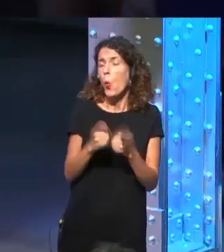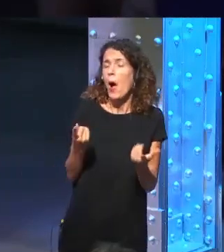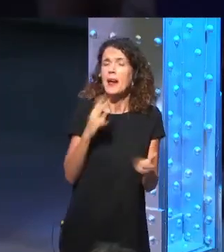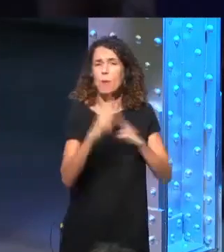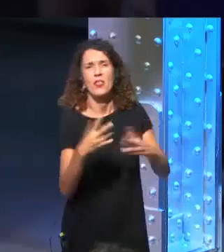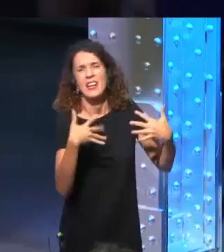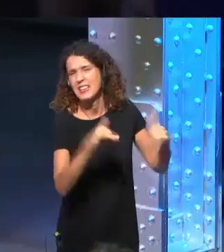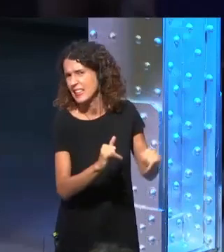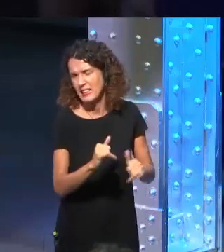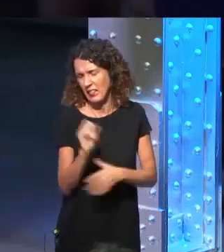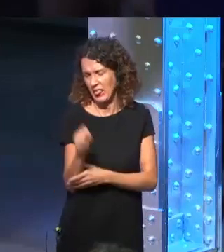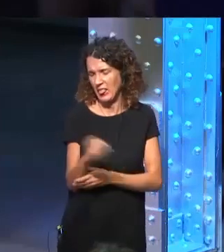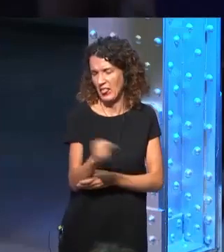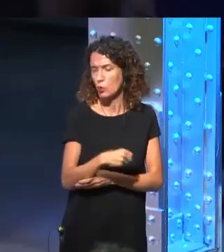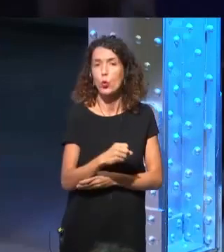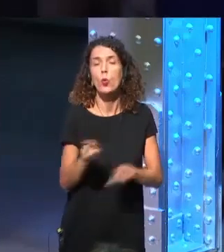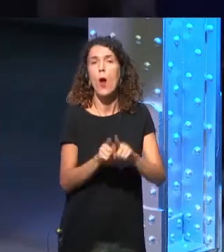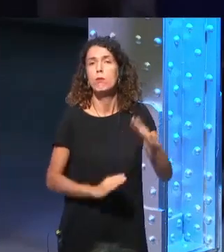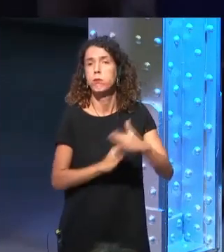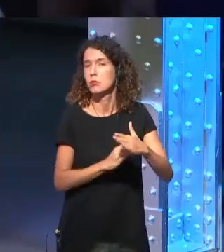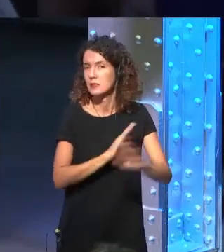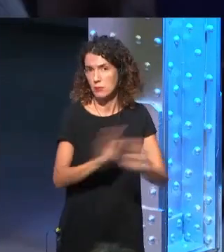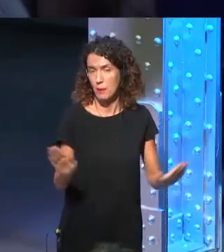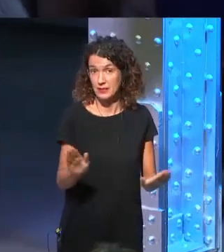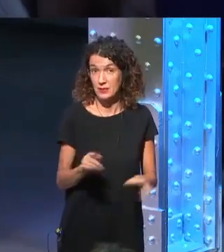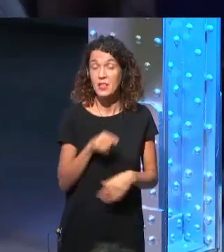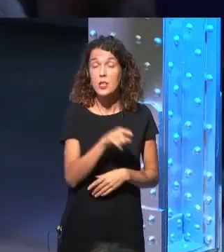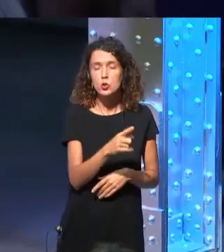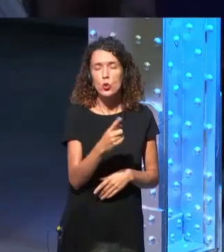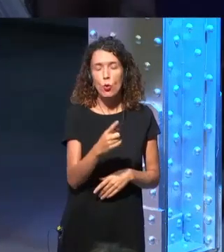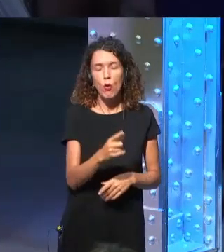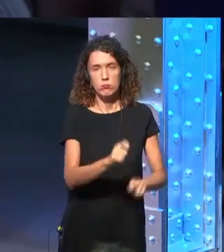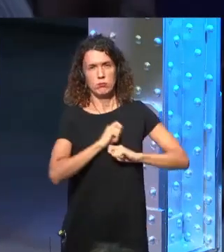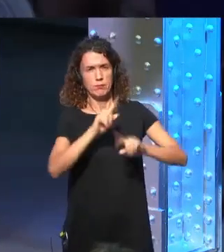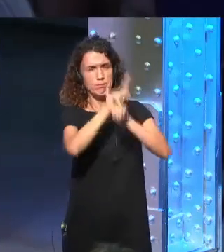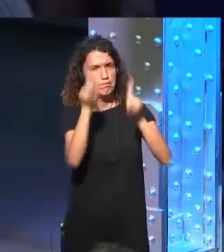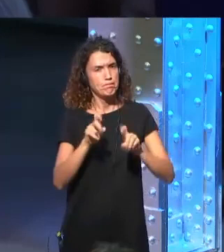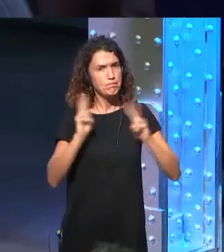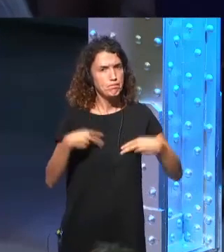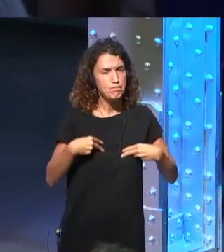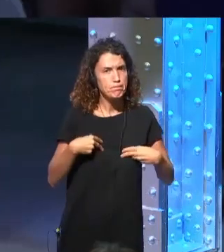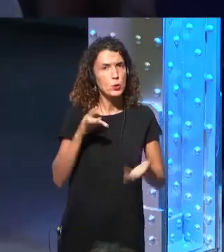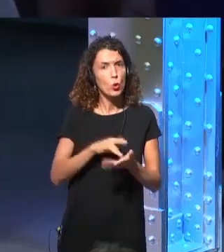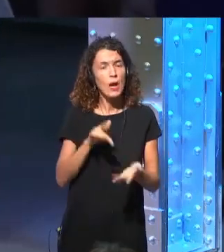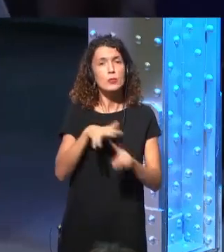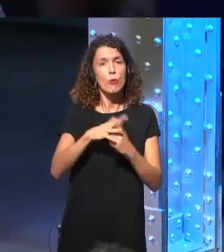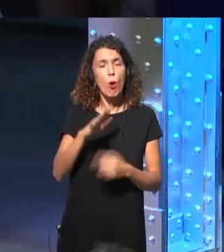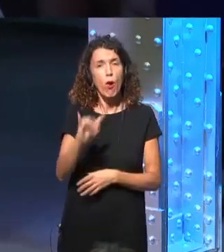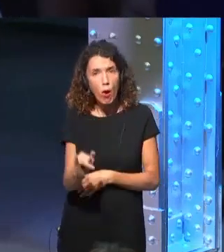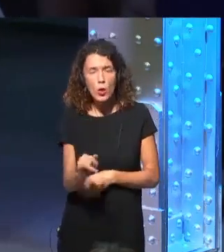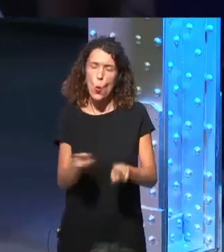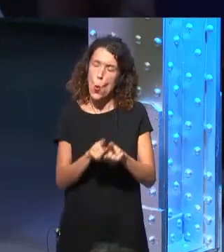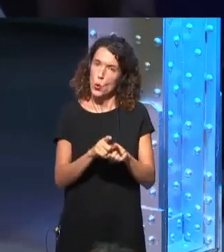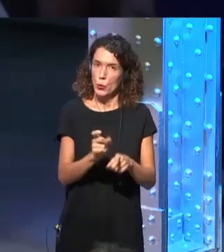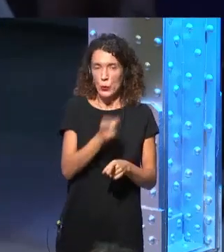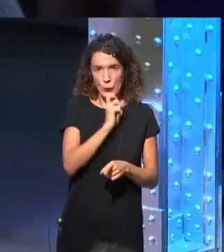contestes y simplemente bloquéalos. Y esto siempre me lleva a mí a pensar, así que cuando estás en esa situación tan